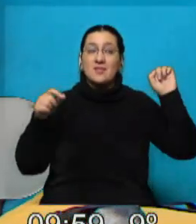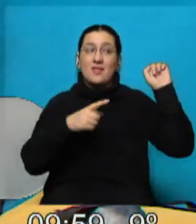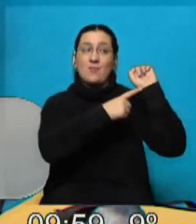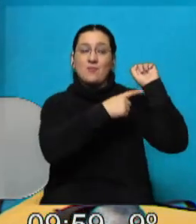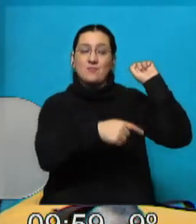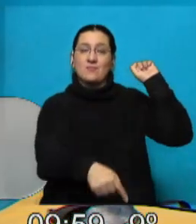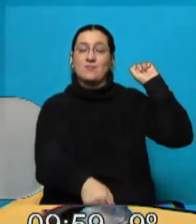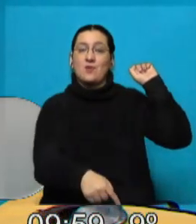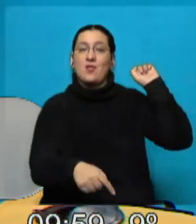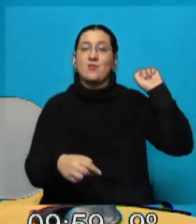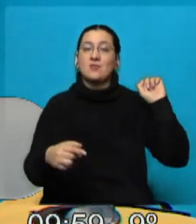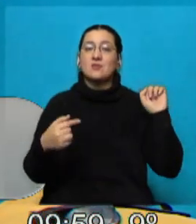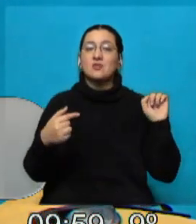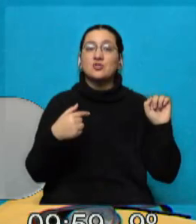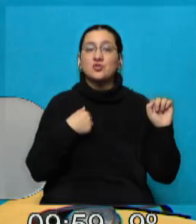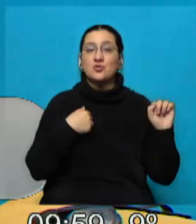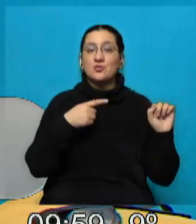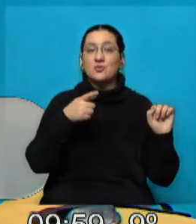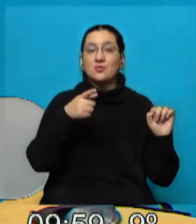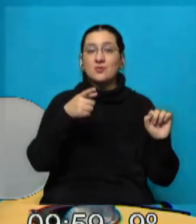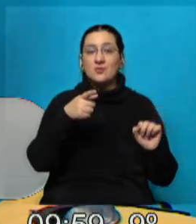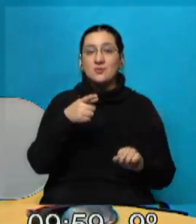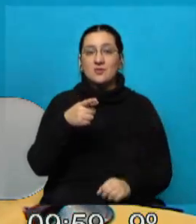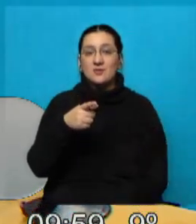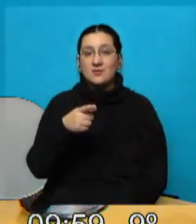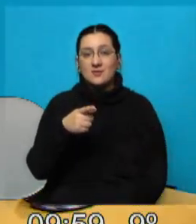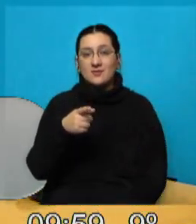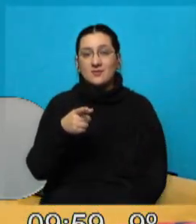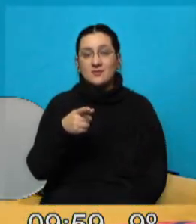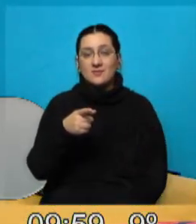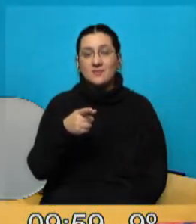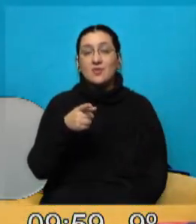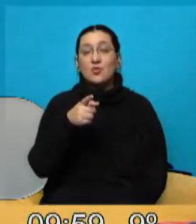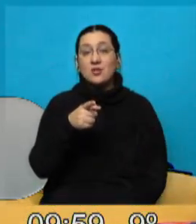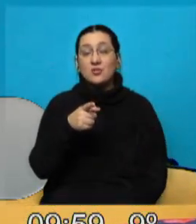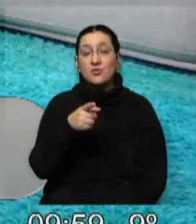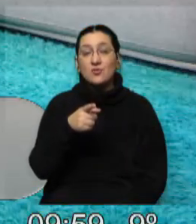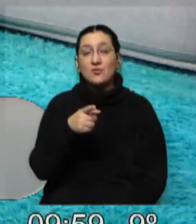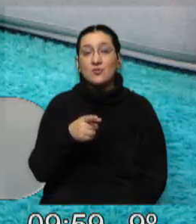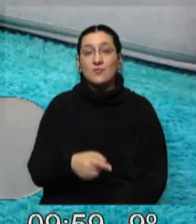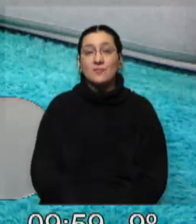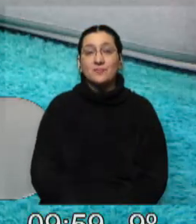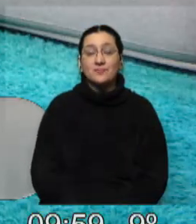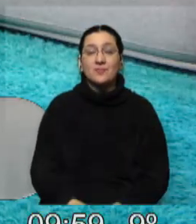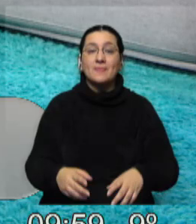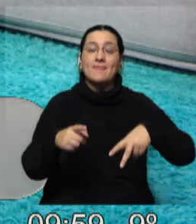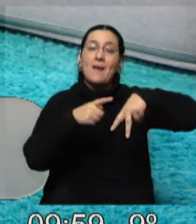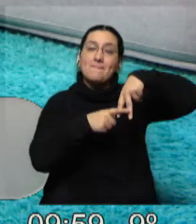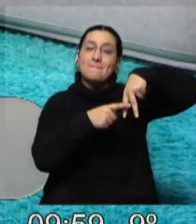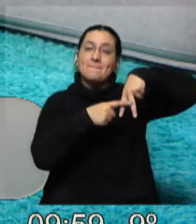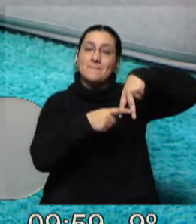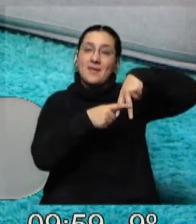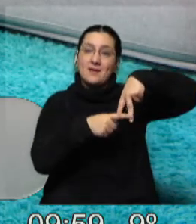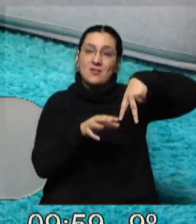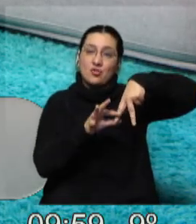lado, del otro, y yo lo que hago con esto... Y con esto que tengo... ¿Del otro las piernas? Piernas, sí.